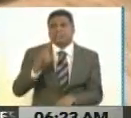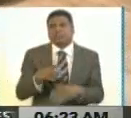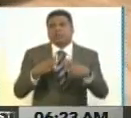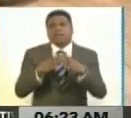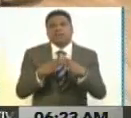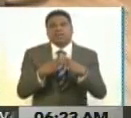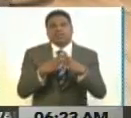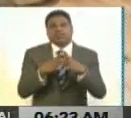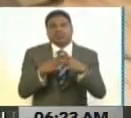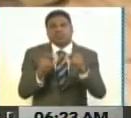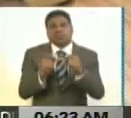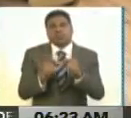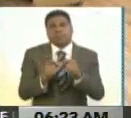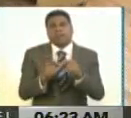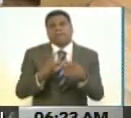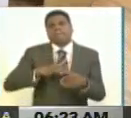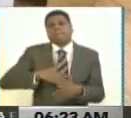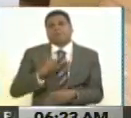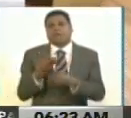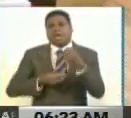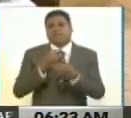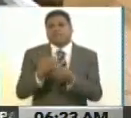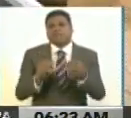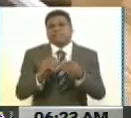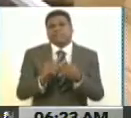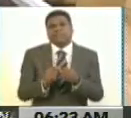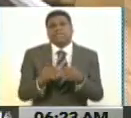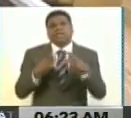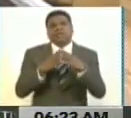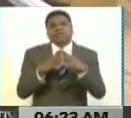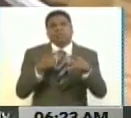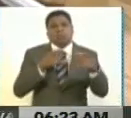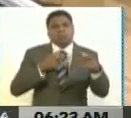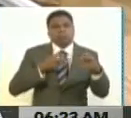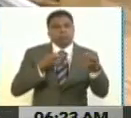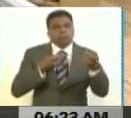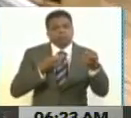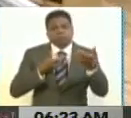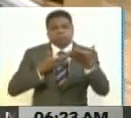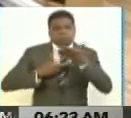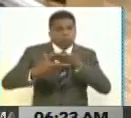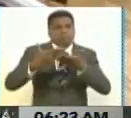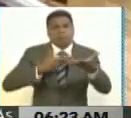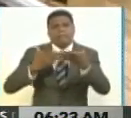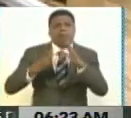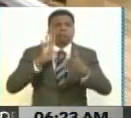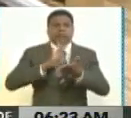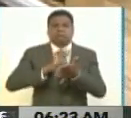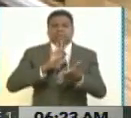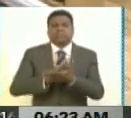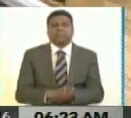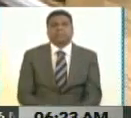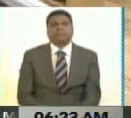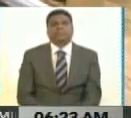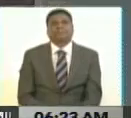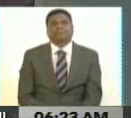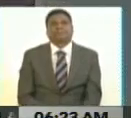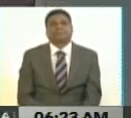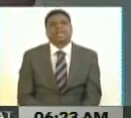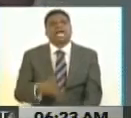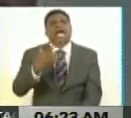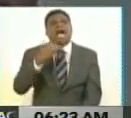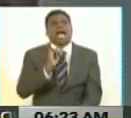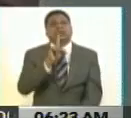juego para poder entonces hacer esas negociaciones con tranquilidad. Hay una situación que es importante que la